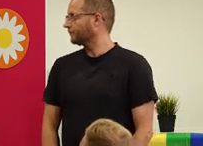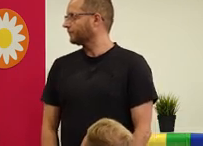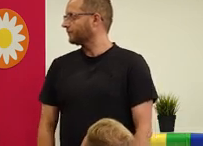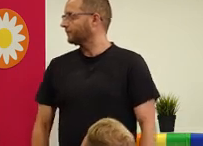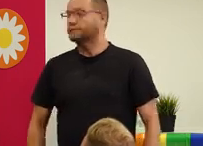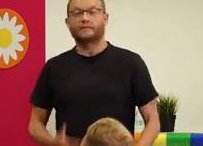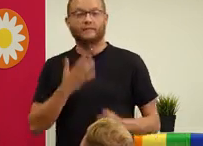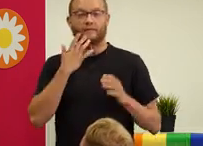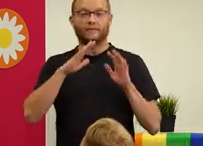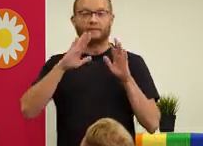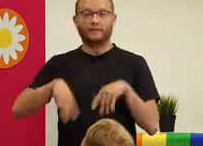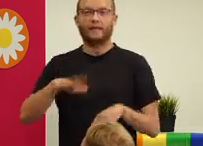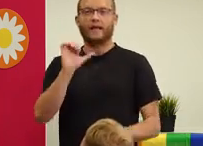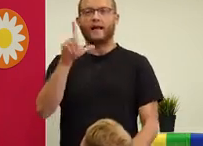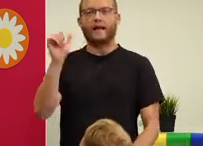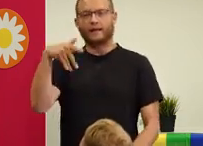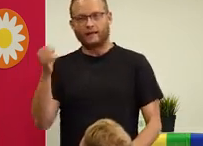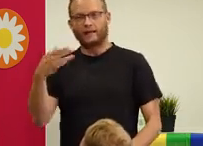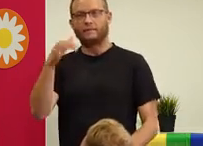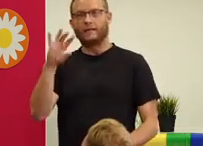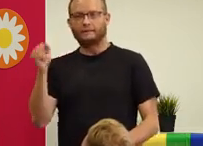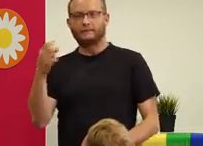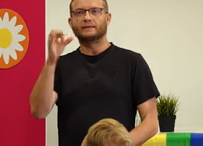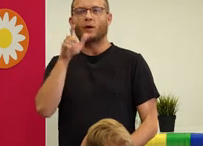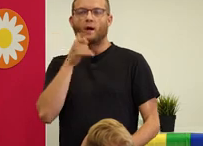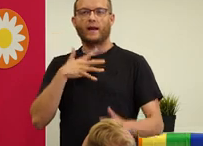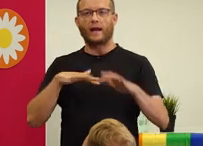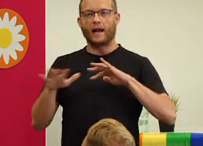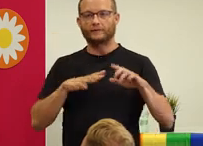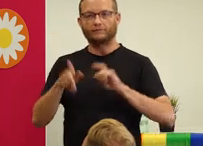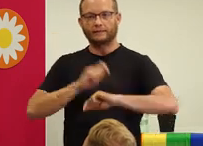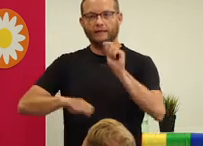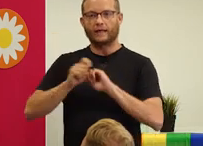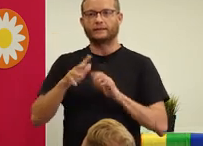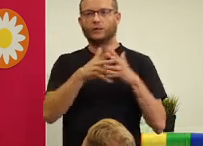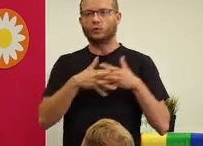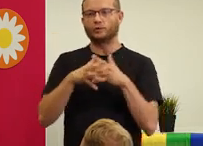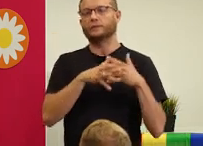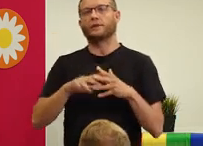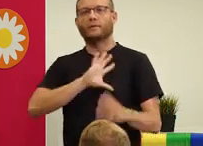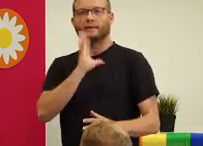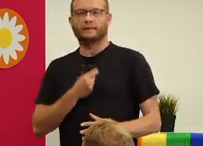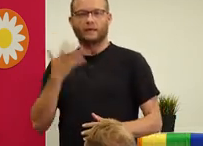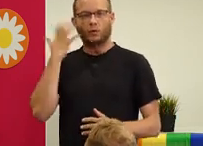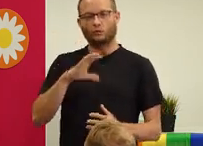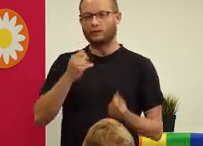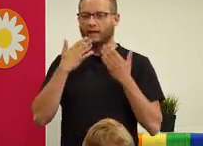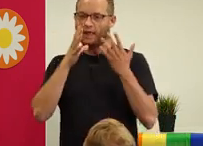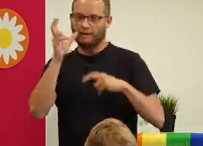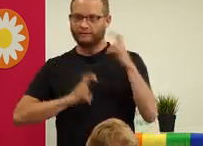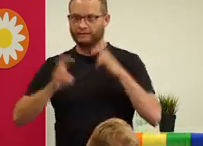Y acabamos con Elena Liz Basins Aguaida, que es activista estadounidense, palestina, queer. Muchísimas gracias por estar